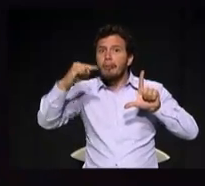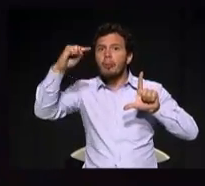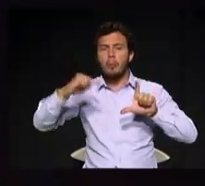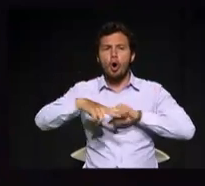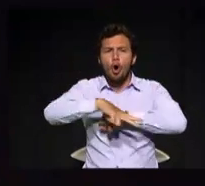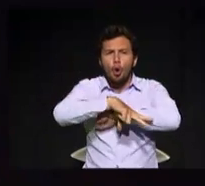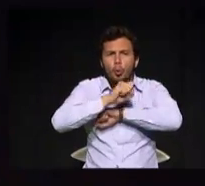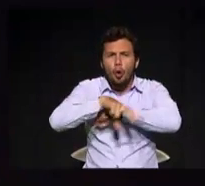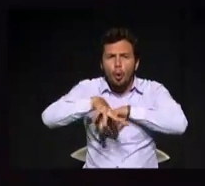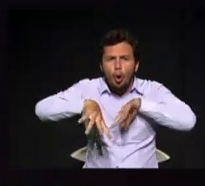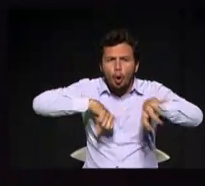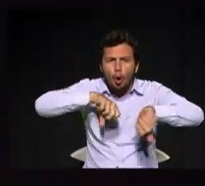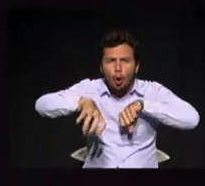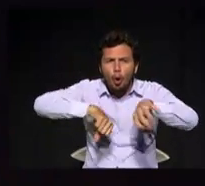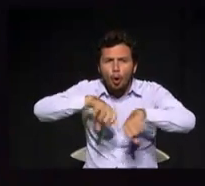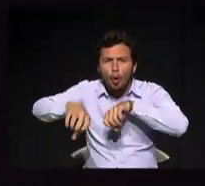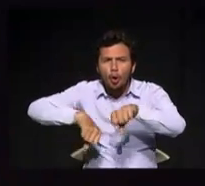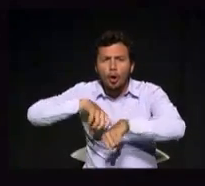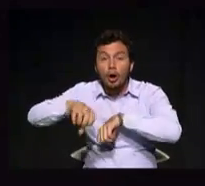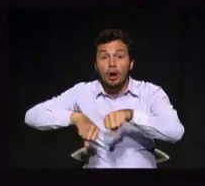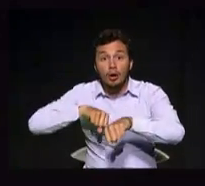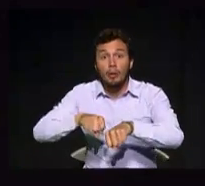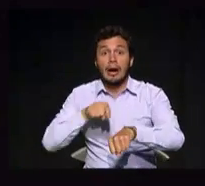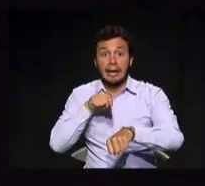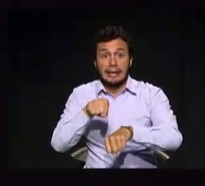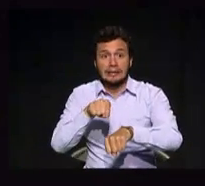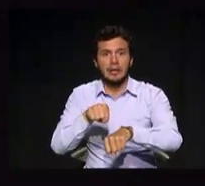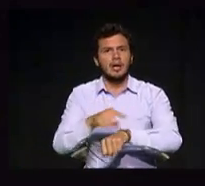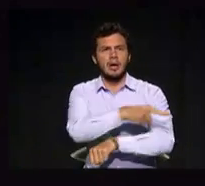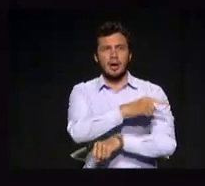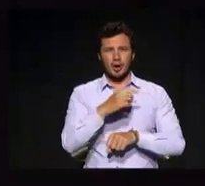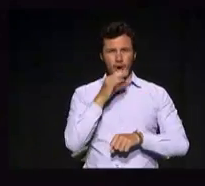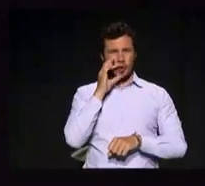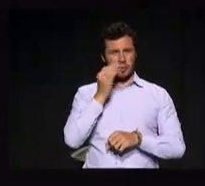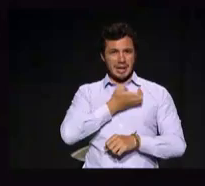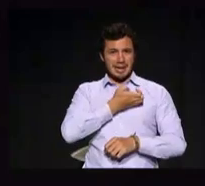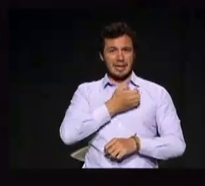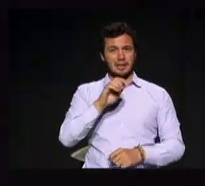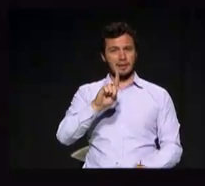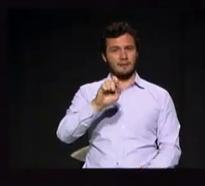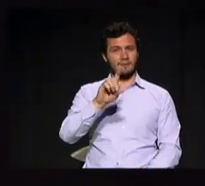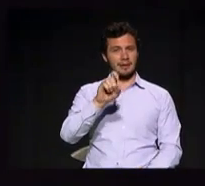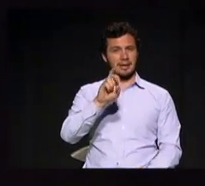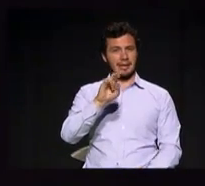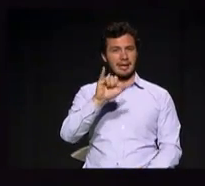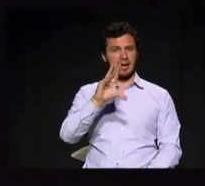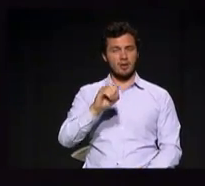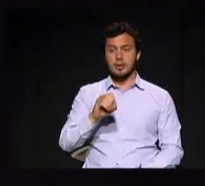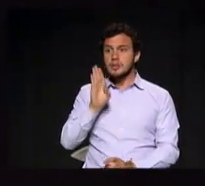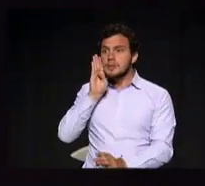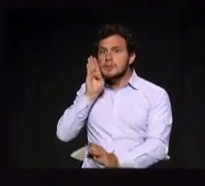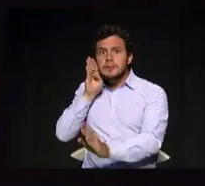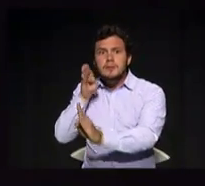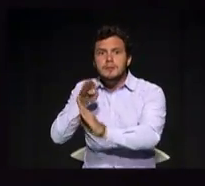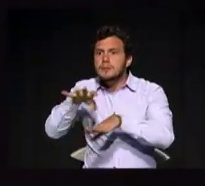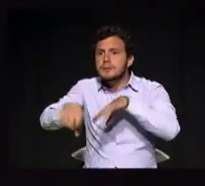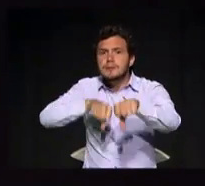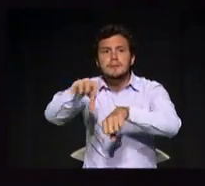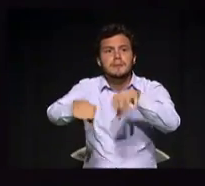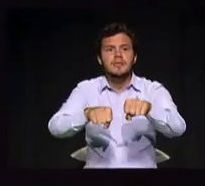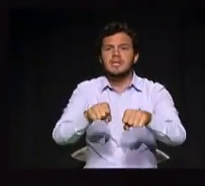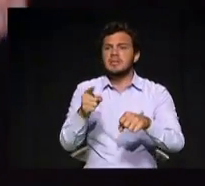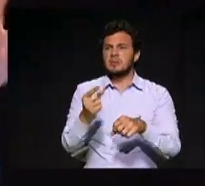acabar la política de seguridad de federico de persecución de los delincuentes yo no creo que haya que hacer eso yo lo que creo que hay que hacer es dar el segundo paso